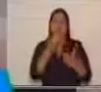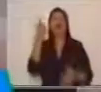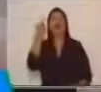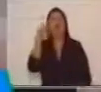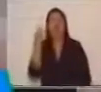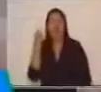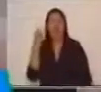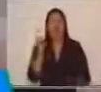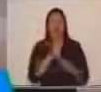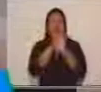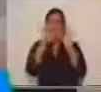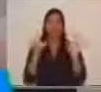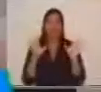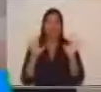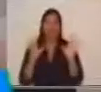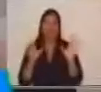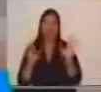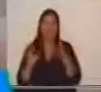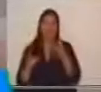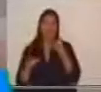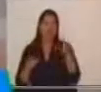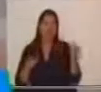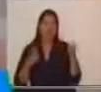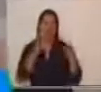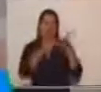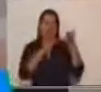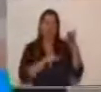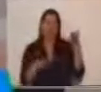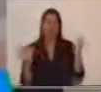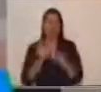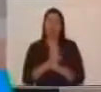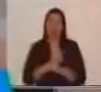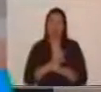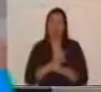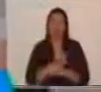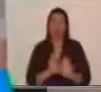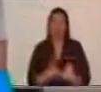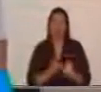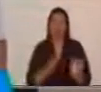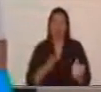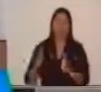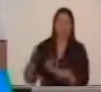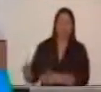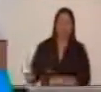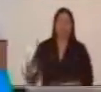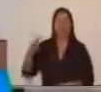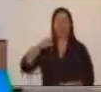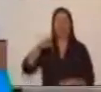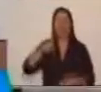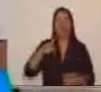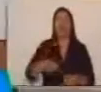vamos entonces a iniciar con los subgéneros literarios. Recuerden que los subgéneros